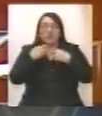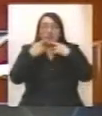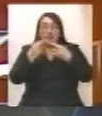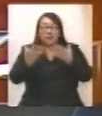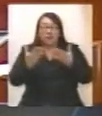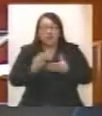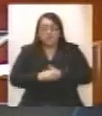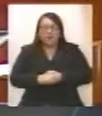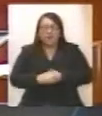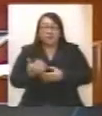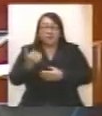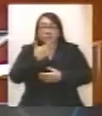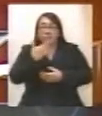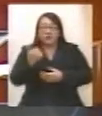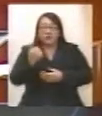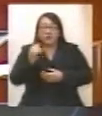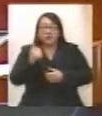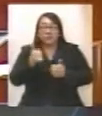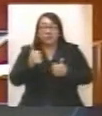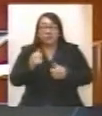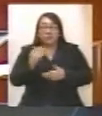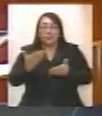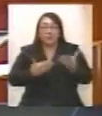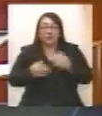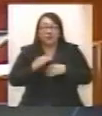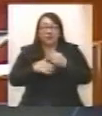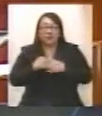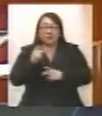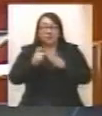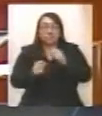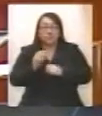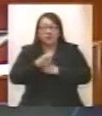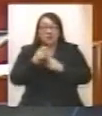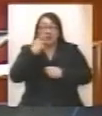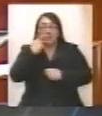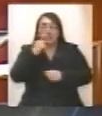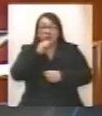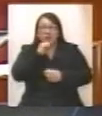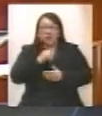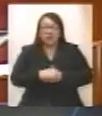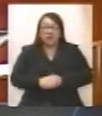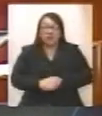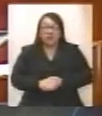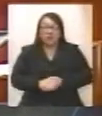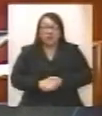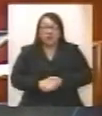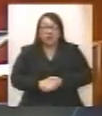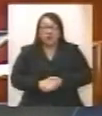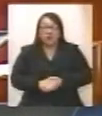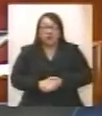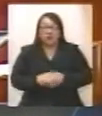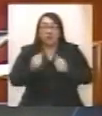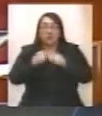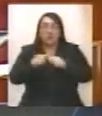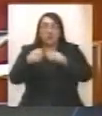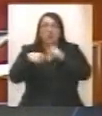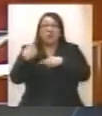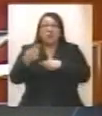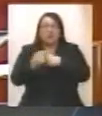resultado mejores y oportunos servicios para los ciudadanos y ciudadanas. Durante el próximo